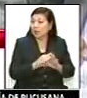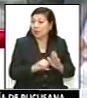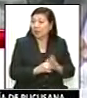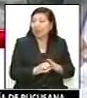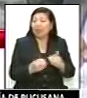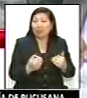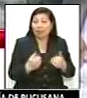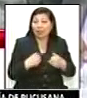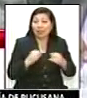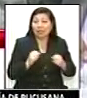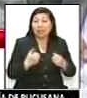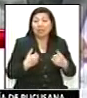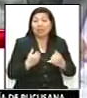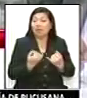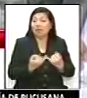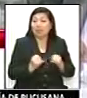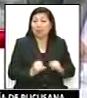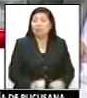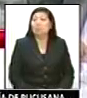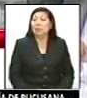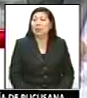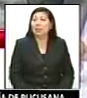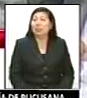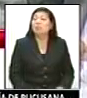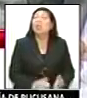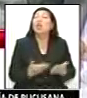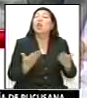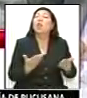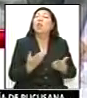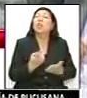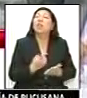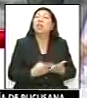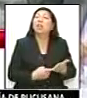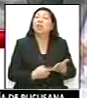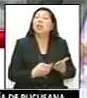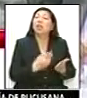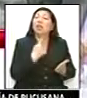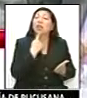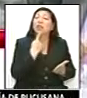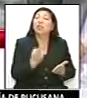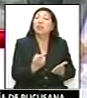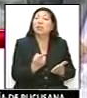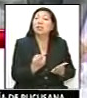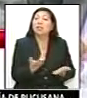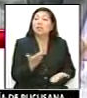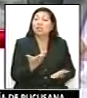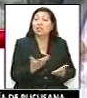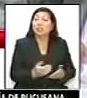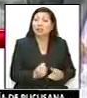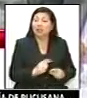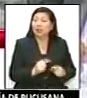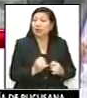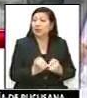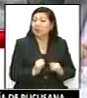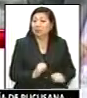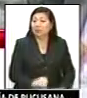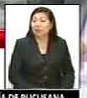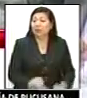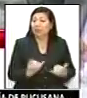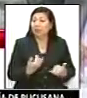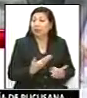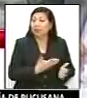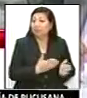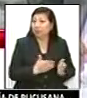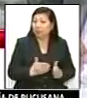tiene autonomía y tiene independencia. ¿Y dónde es que está establecida pues la autonomía y la independencia de este